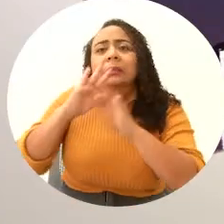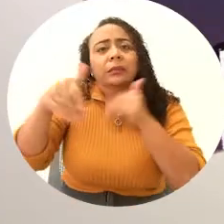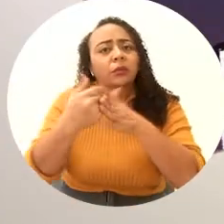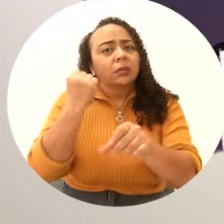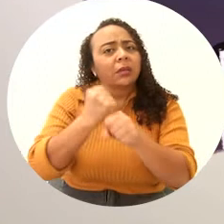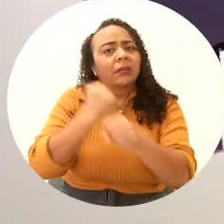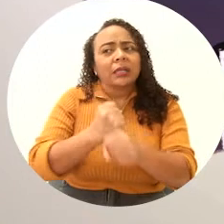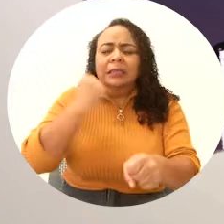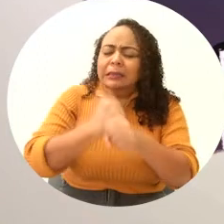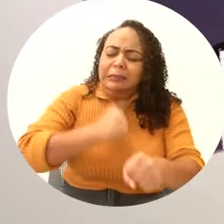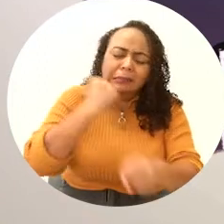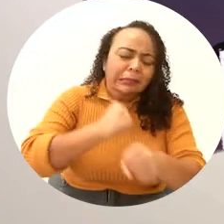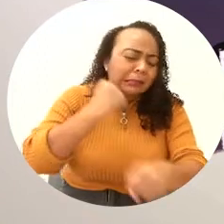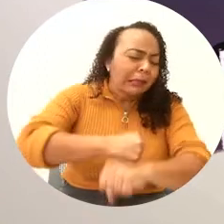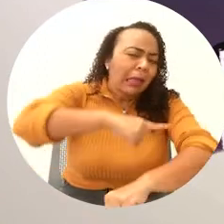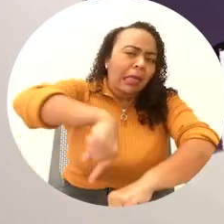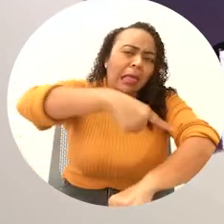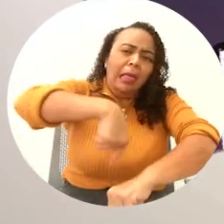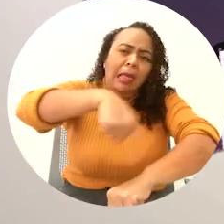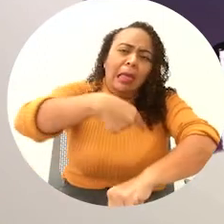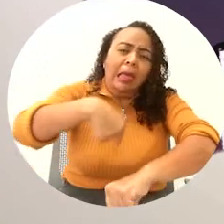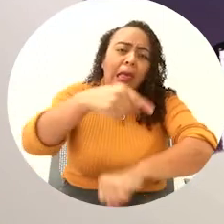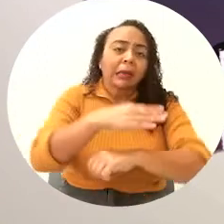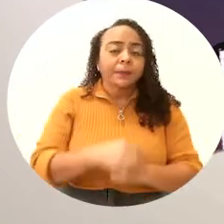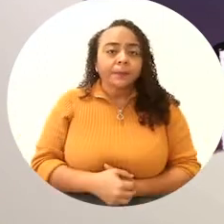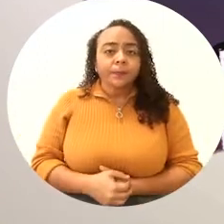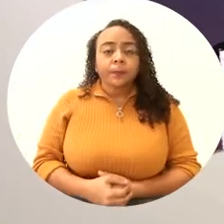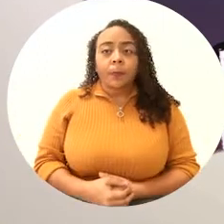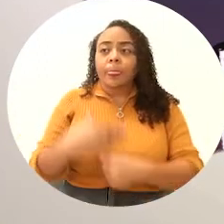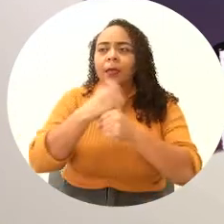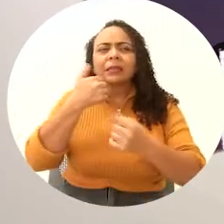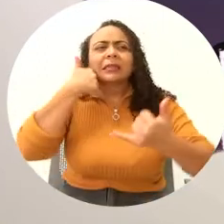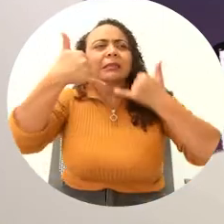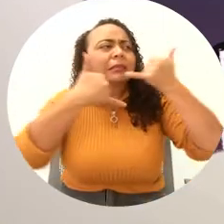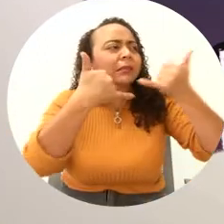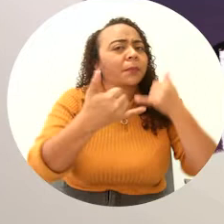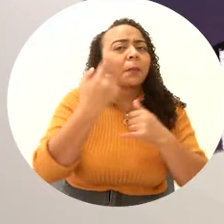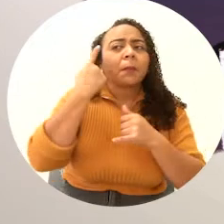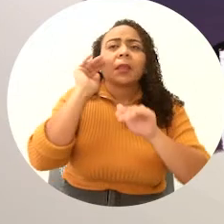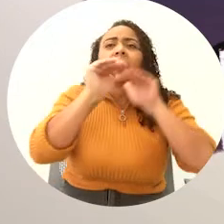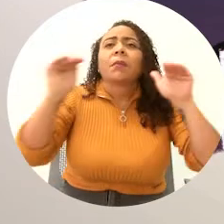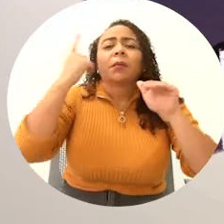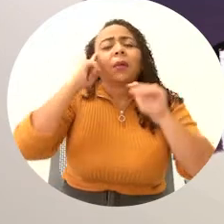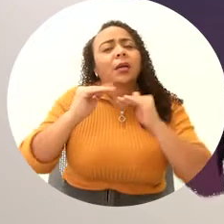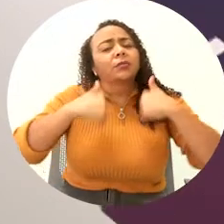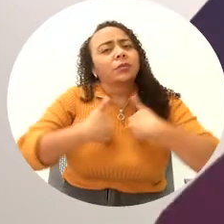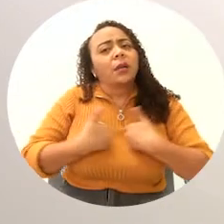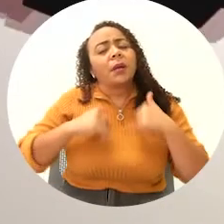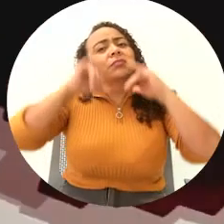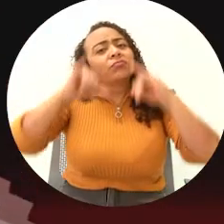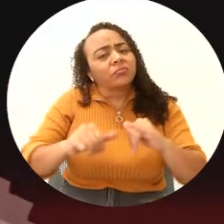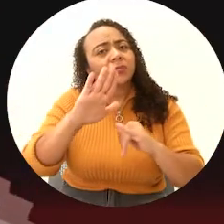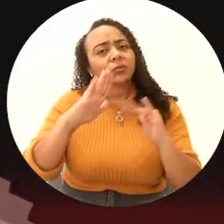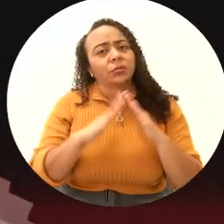trabajo. Laboraba largas jornadas y diariamente hacía llamados para que los animales se